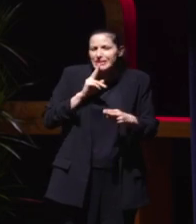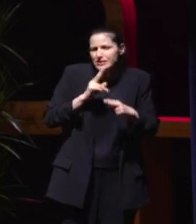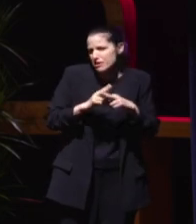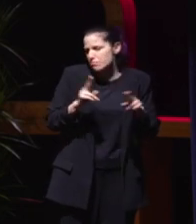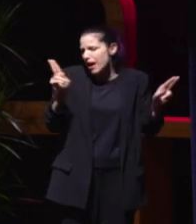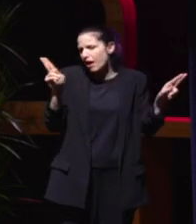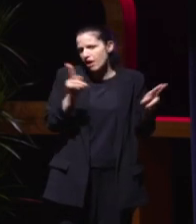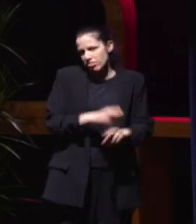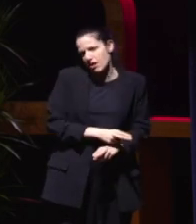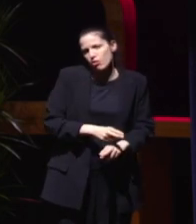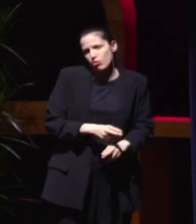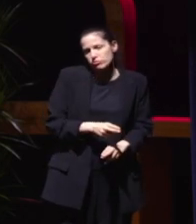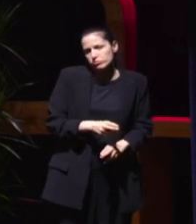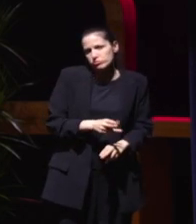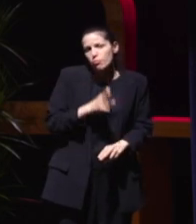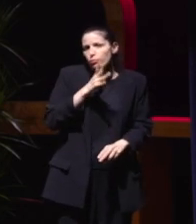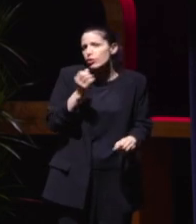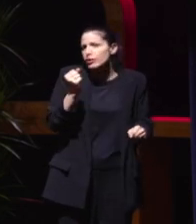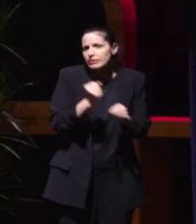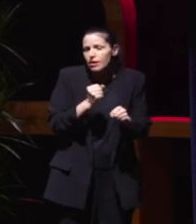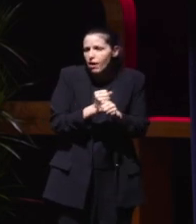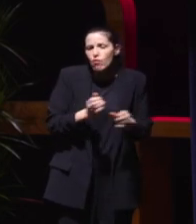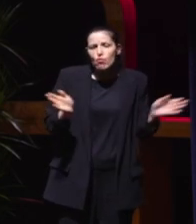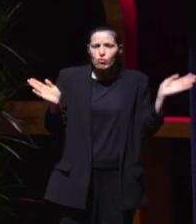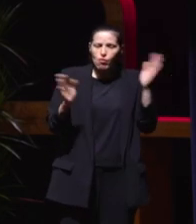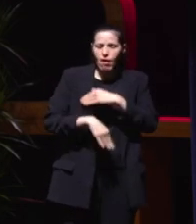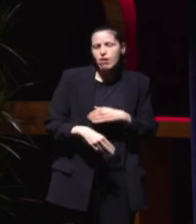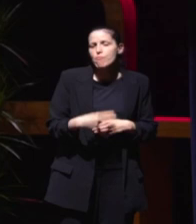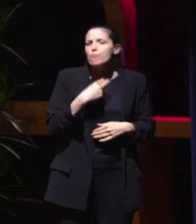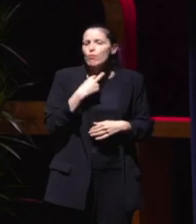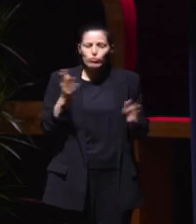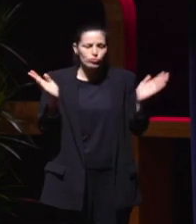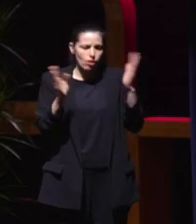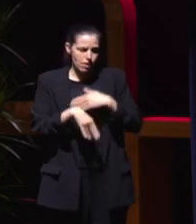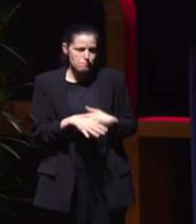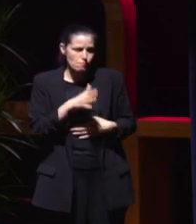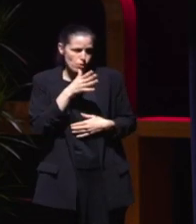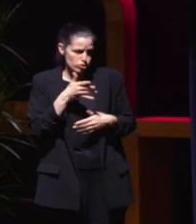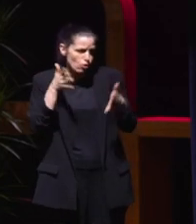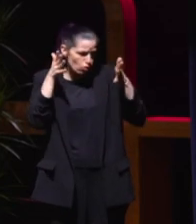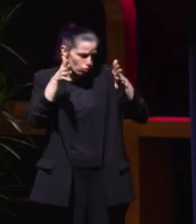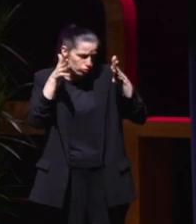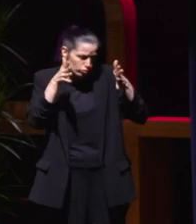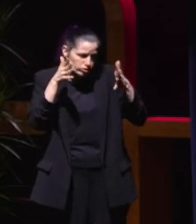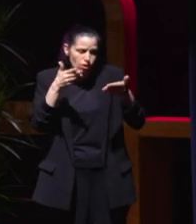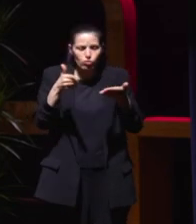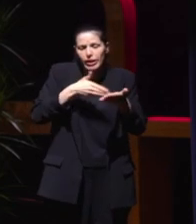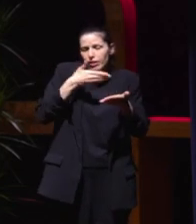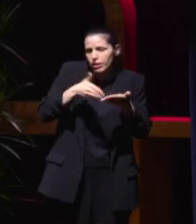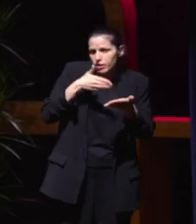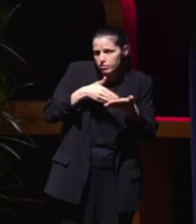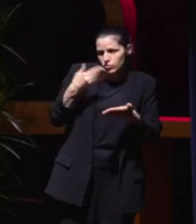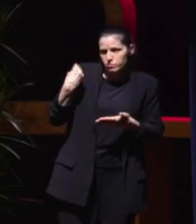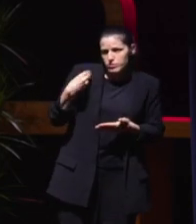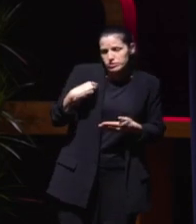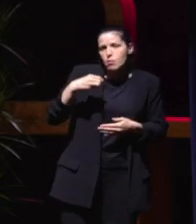tener trabajo y no tener voz por lo tanto así que bueno os recomiendo mucho el libro y el artículo de Mariola y en el